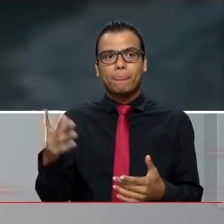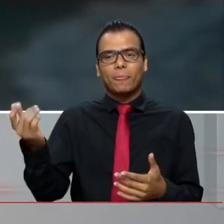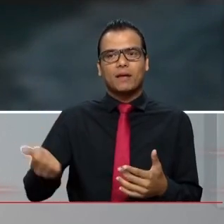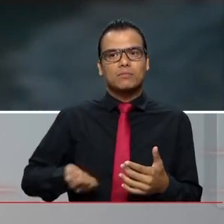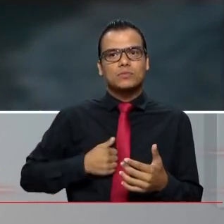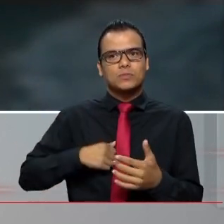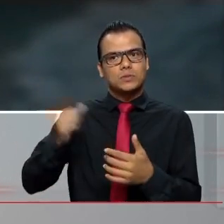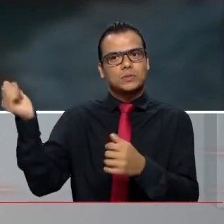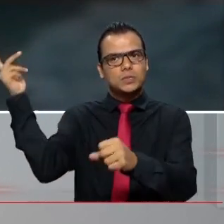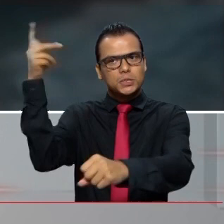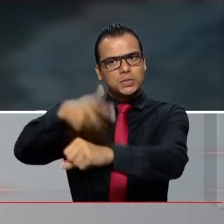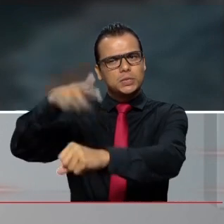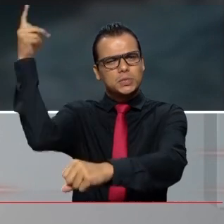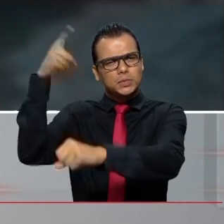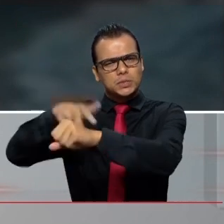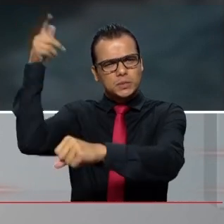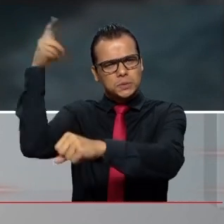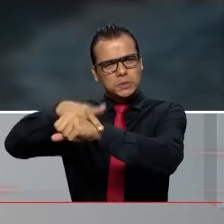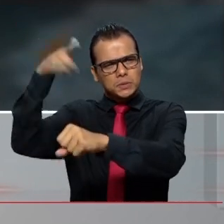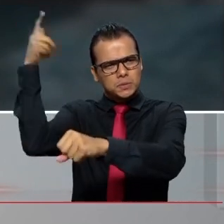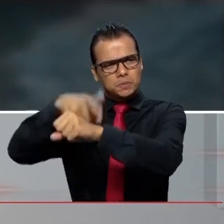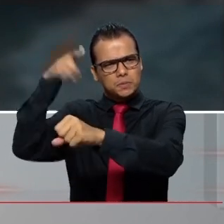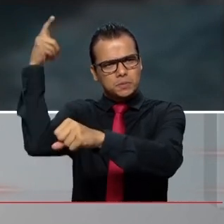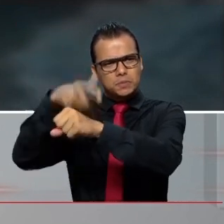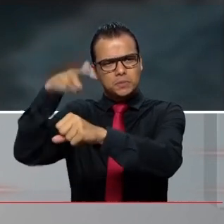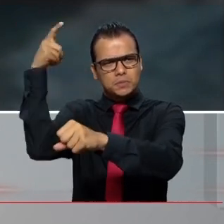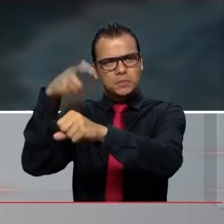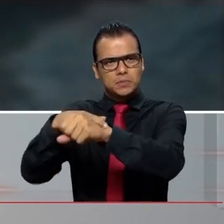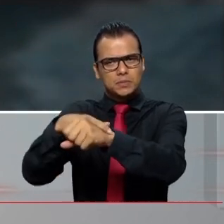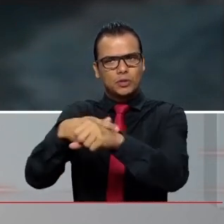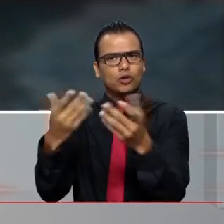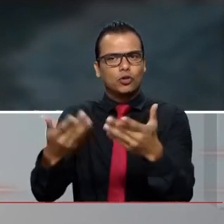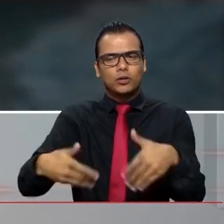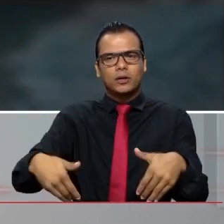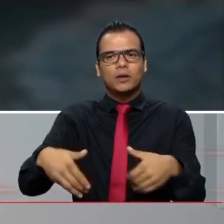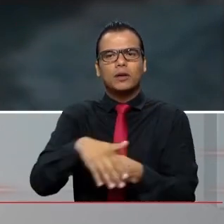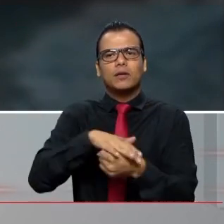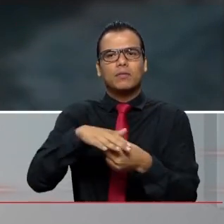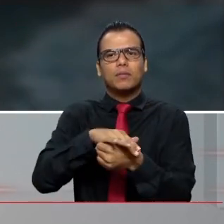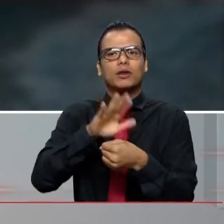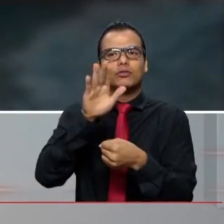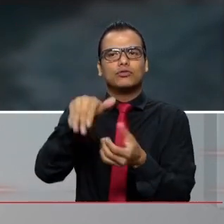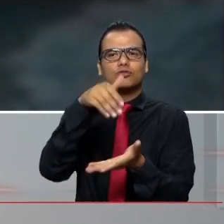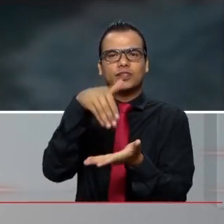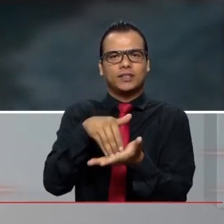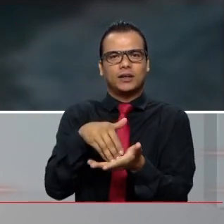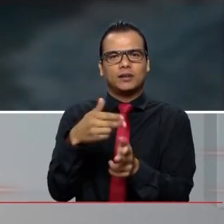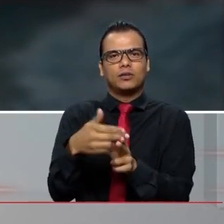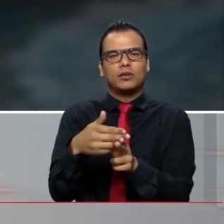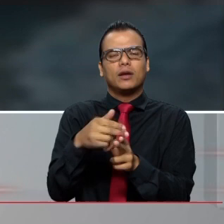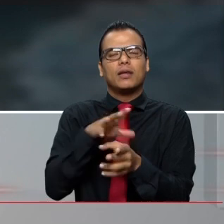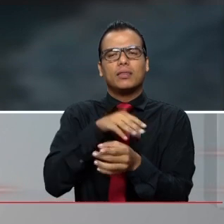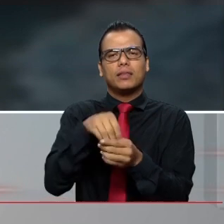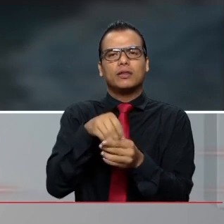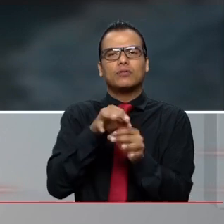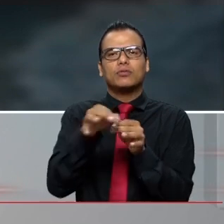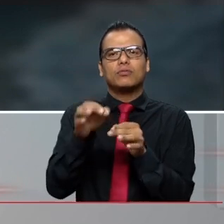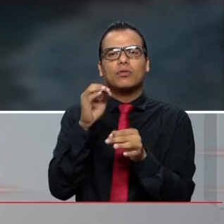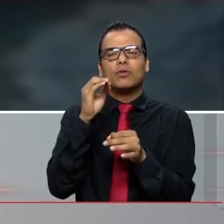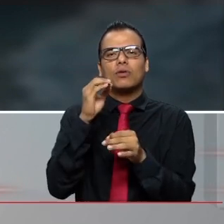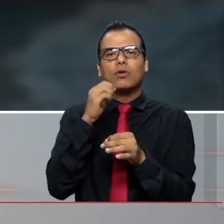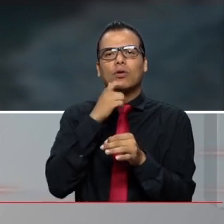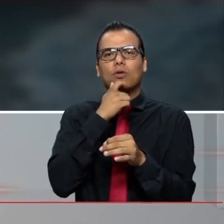para tratar de protegerse de las agresiones en plena vía pública del barrio central de Guacarí, Valle del Cauca, donde buscan